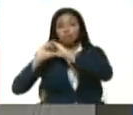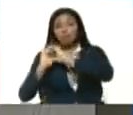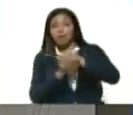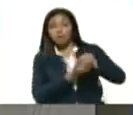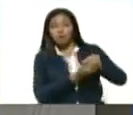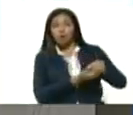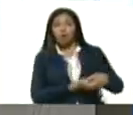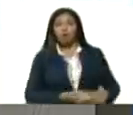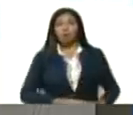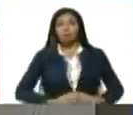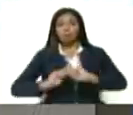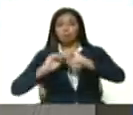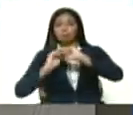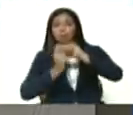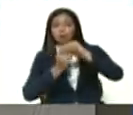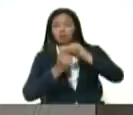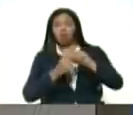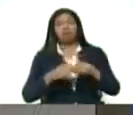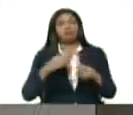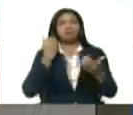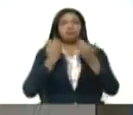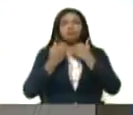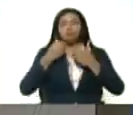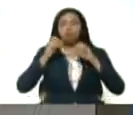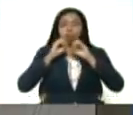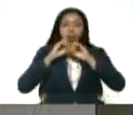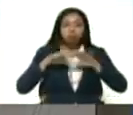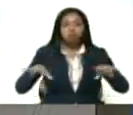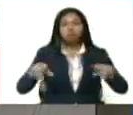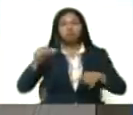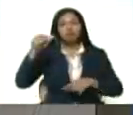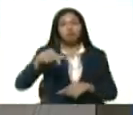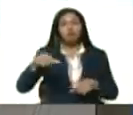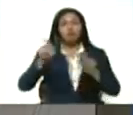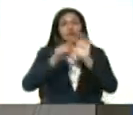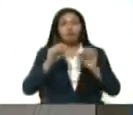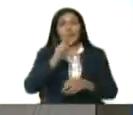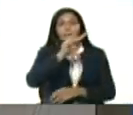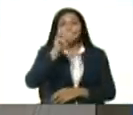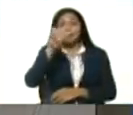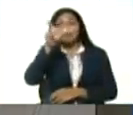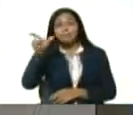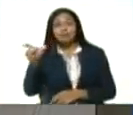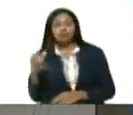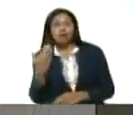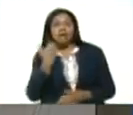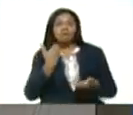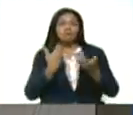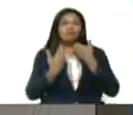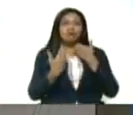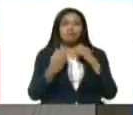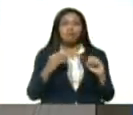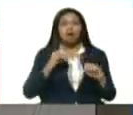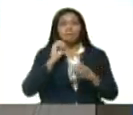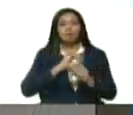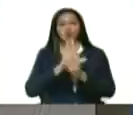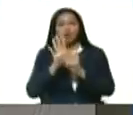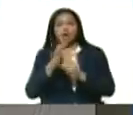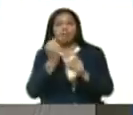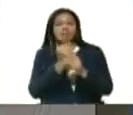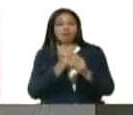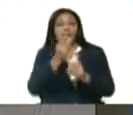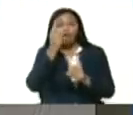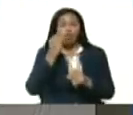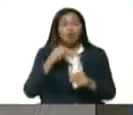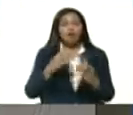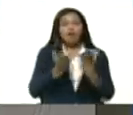bueno, contagiaron a unos y a otros y por eso es que tenemos que contar el día de hoy 20 nuevos casos entre trabajadores